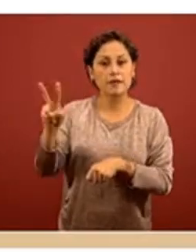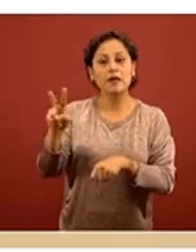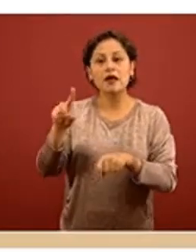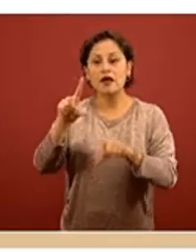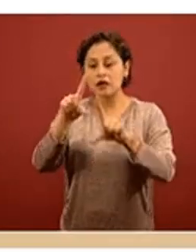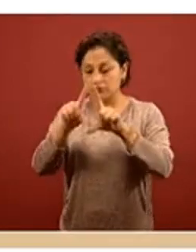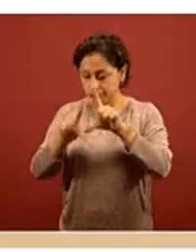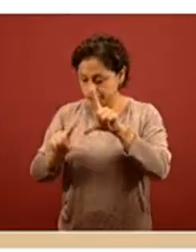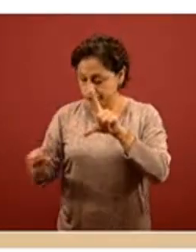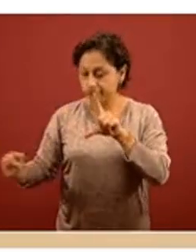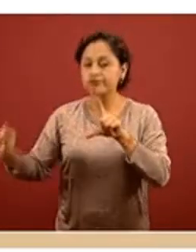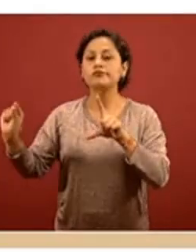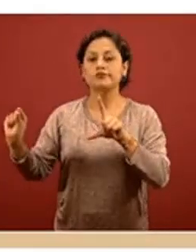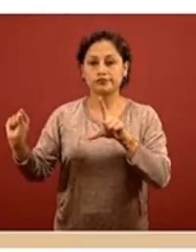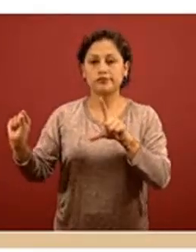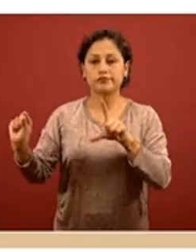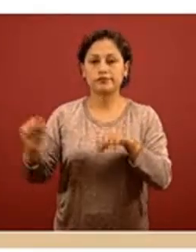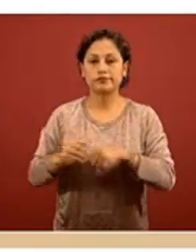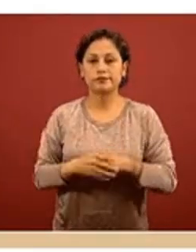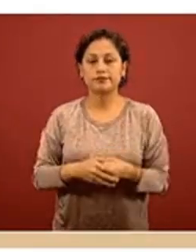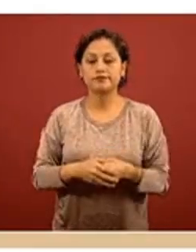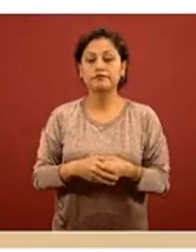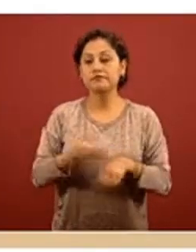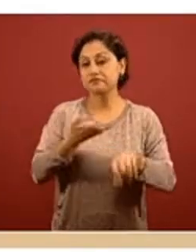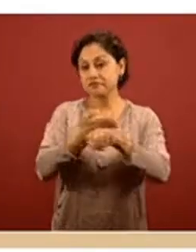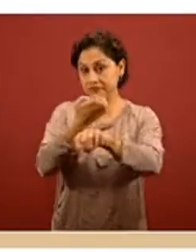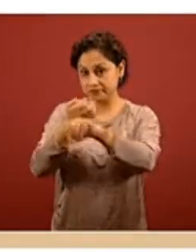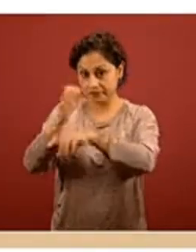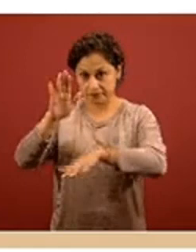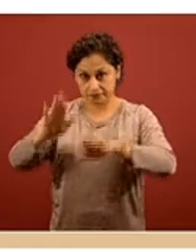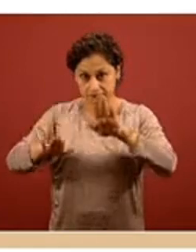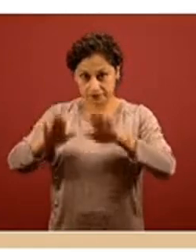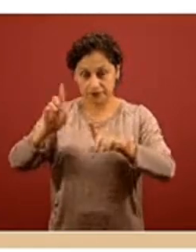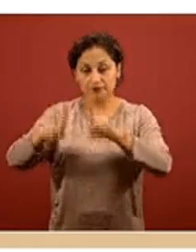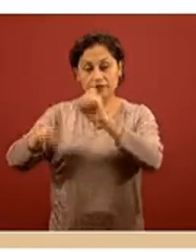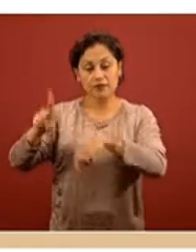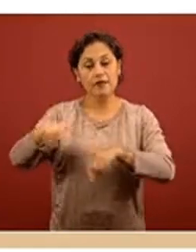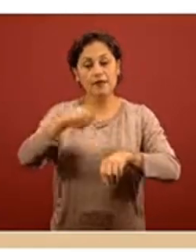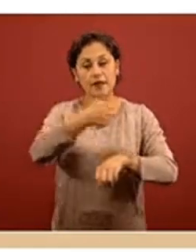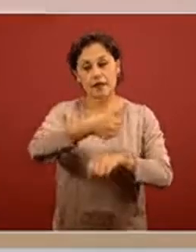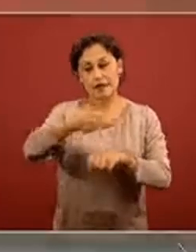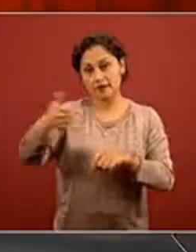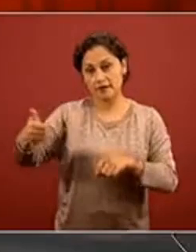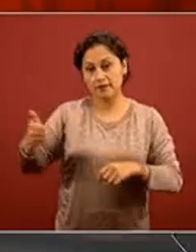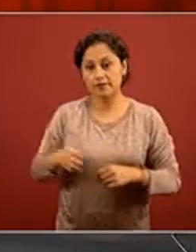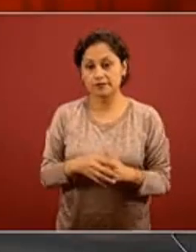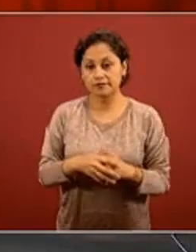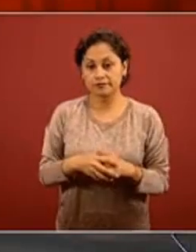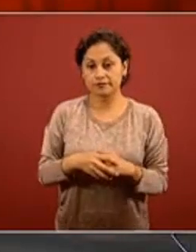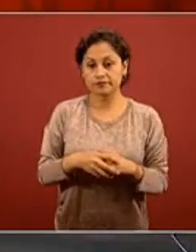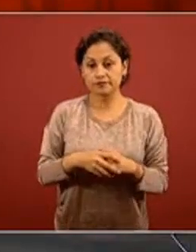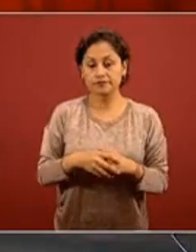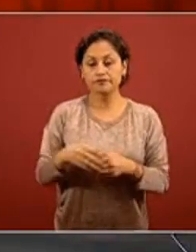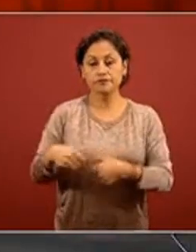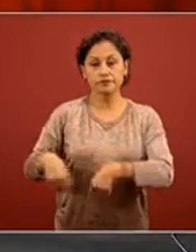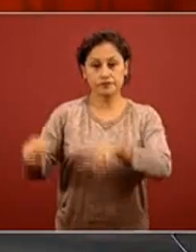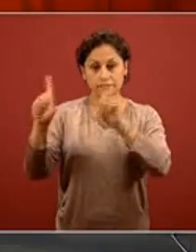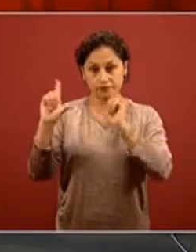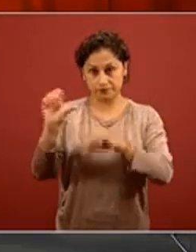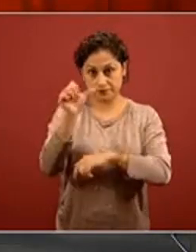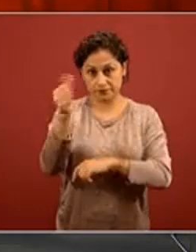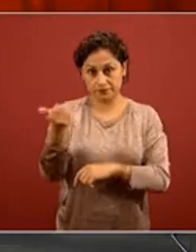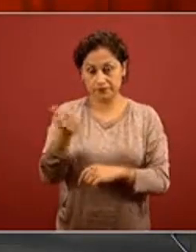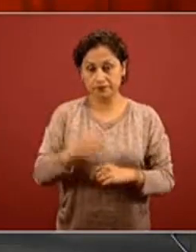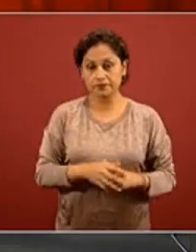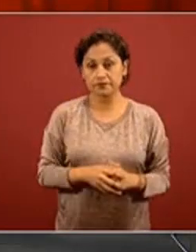sucediendo también en un orden descendente de carga o cantidad de defunciones ocurridas. En la siguiente